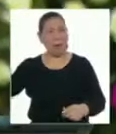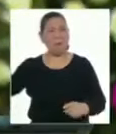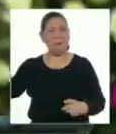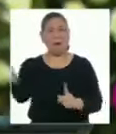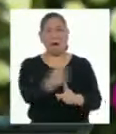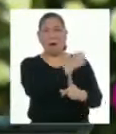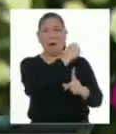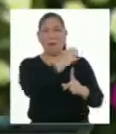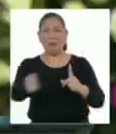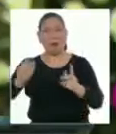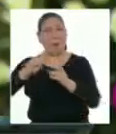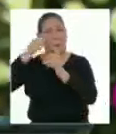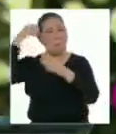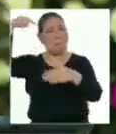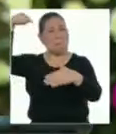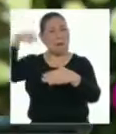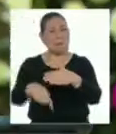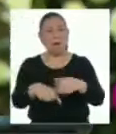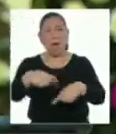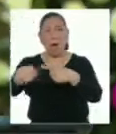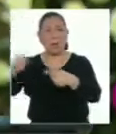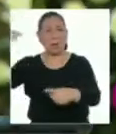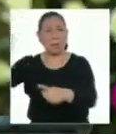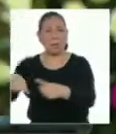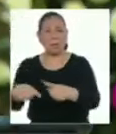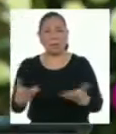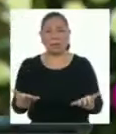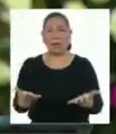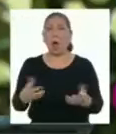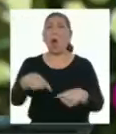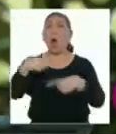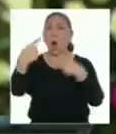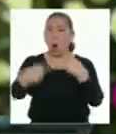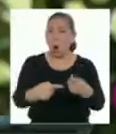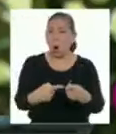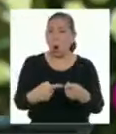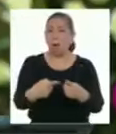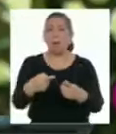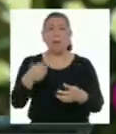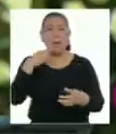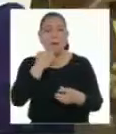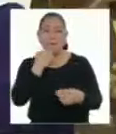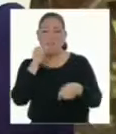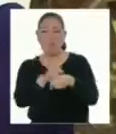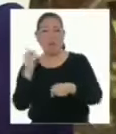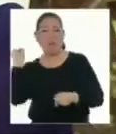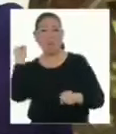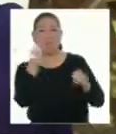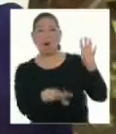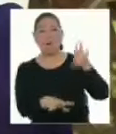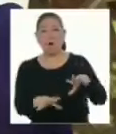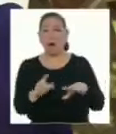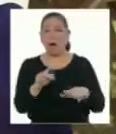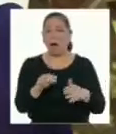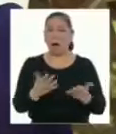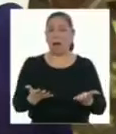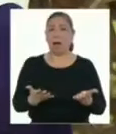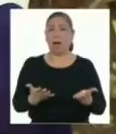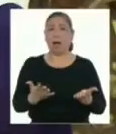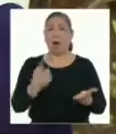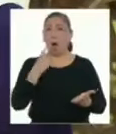apalearon a uno, mataron a otro y a otro lo apedrearon.